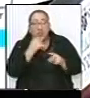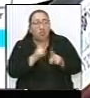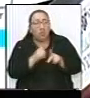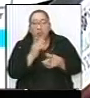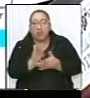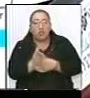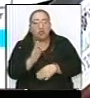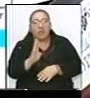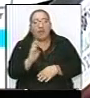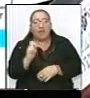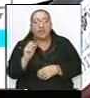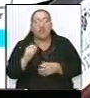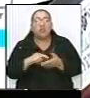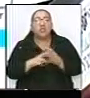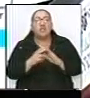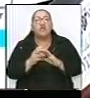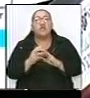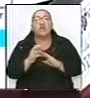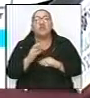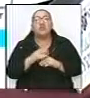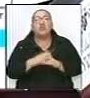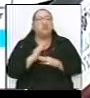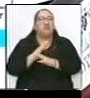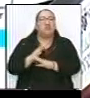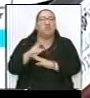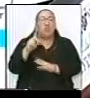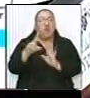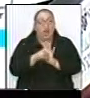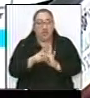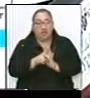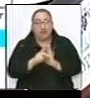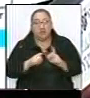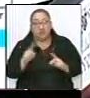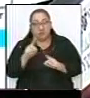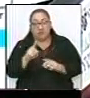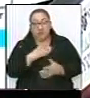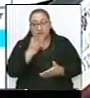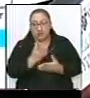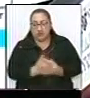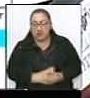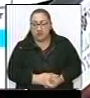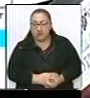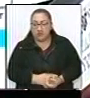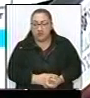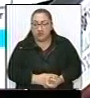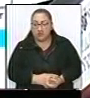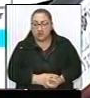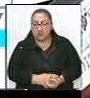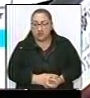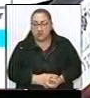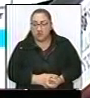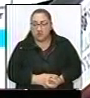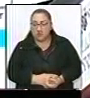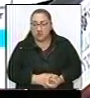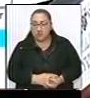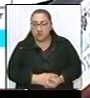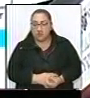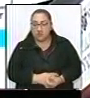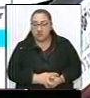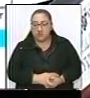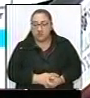de veto. Entonces, aquí el problema es, básicamente, es que